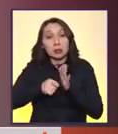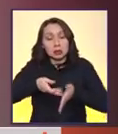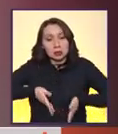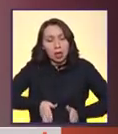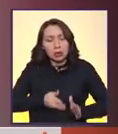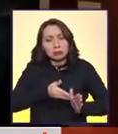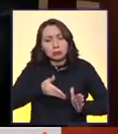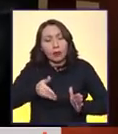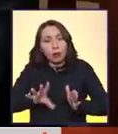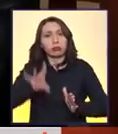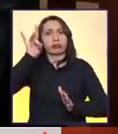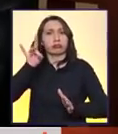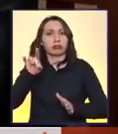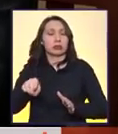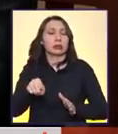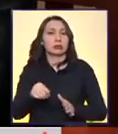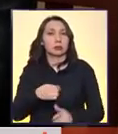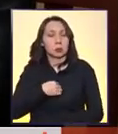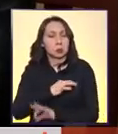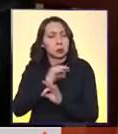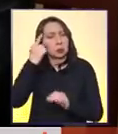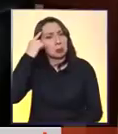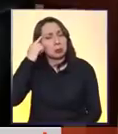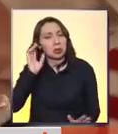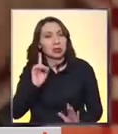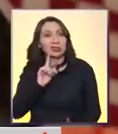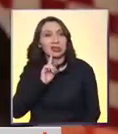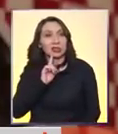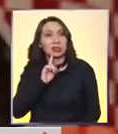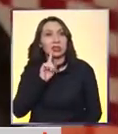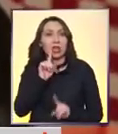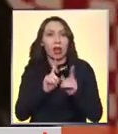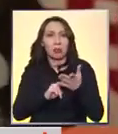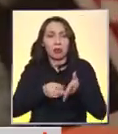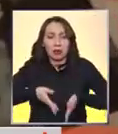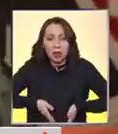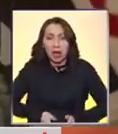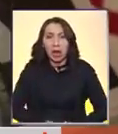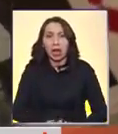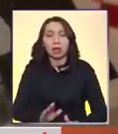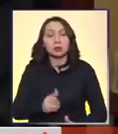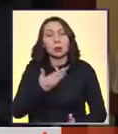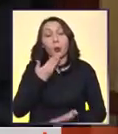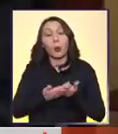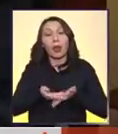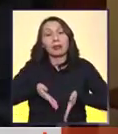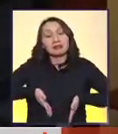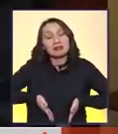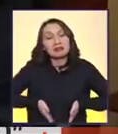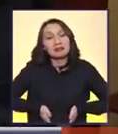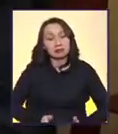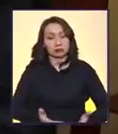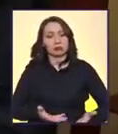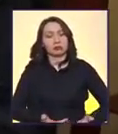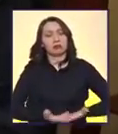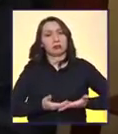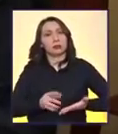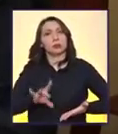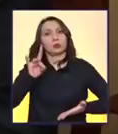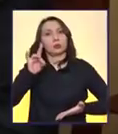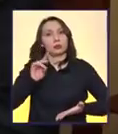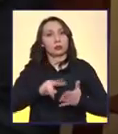No, nunca pensé que tenía... que venía con algún problema. Estaba solo recién felicidad. Nací, sí. Esta es